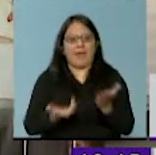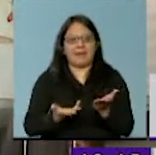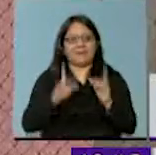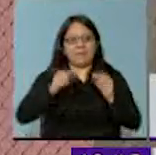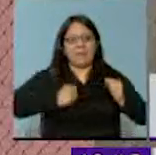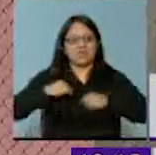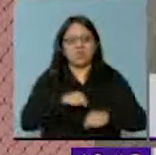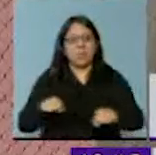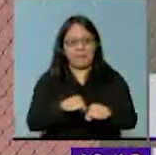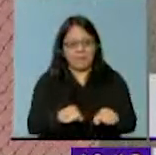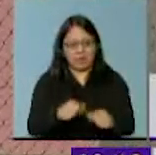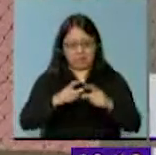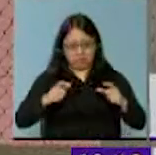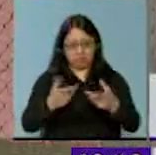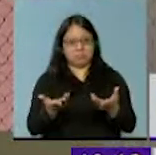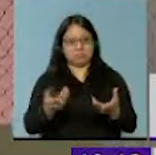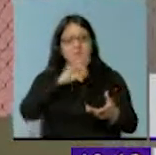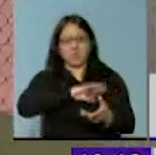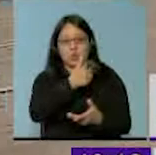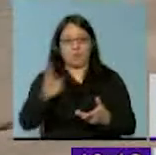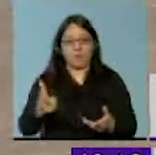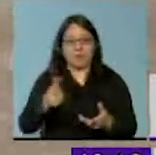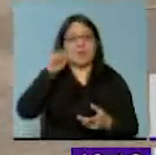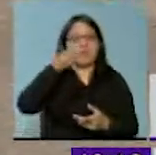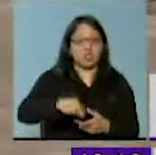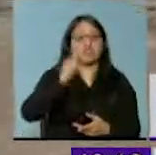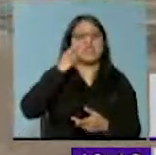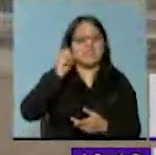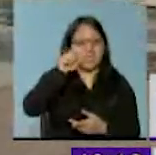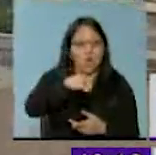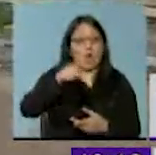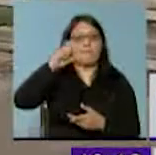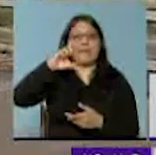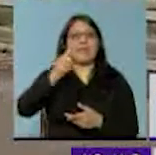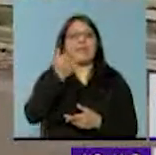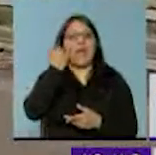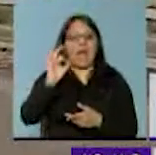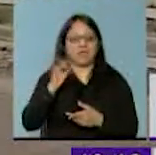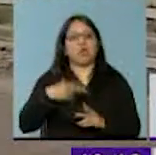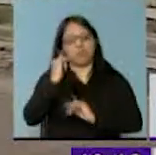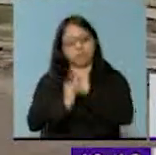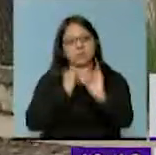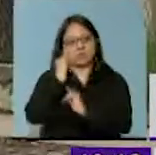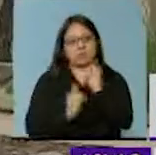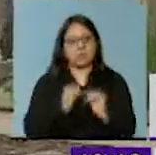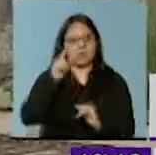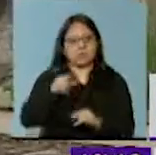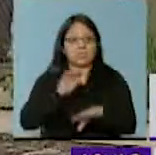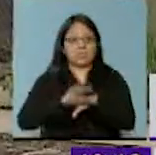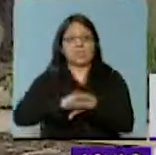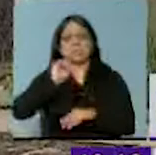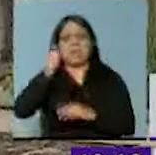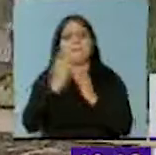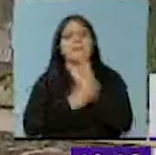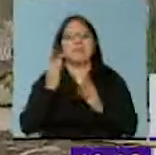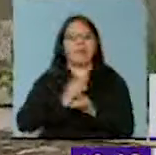largo del tiempo, a lo largo de los últimos meses, Emilio Cayo contestó sobre el tema, le endilgó responsabilidades al Ministerio de